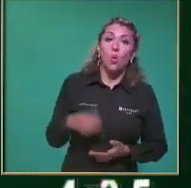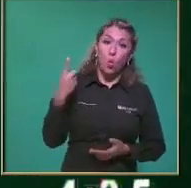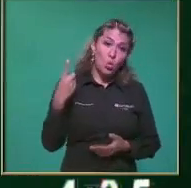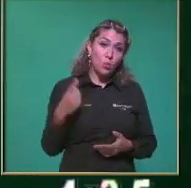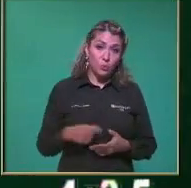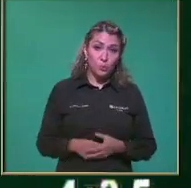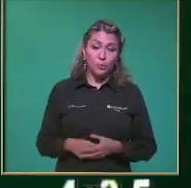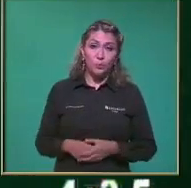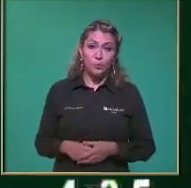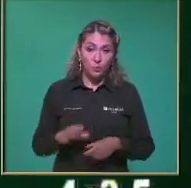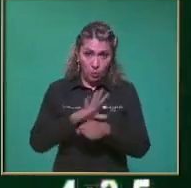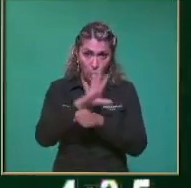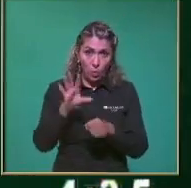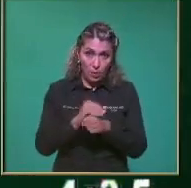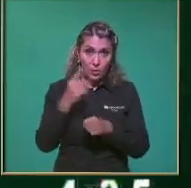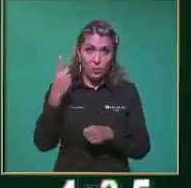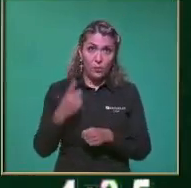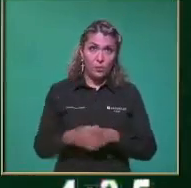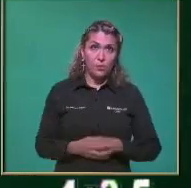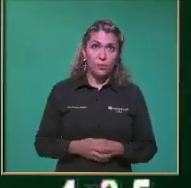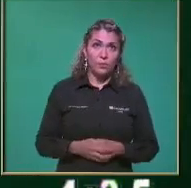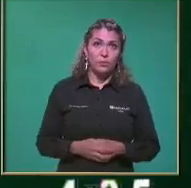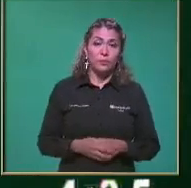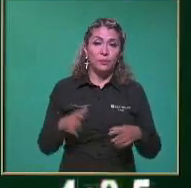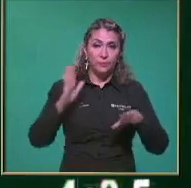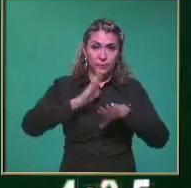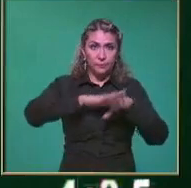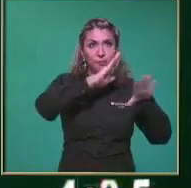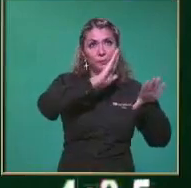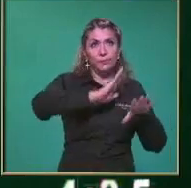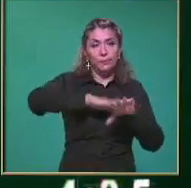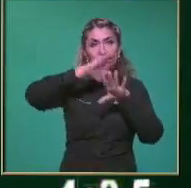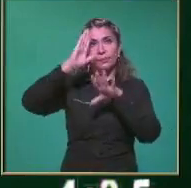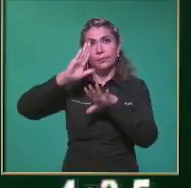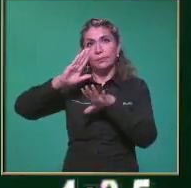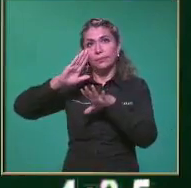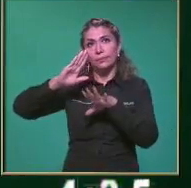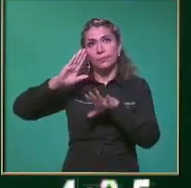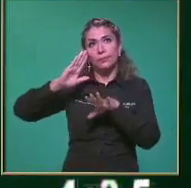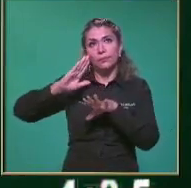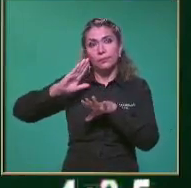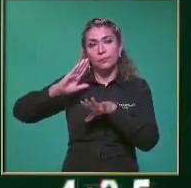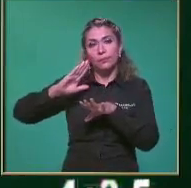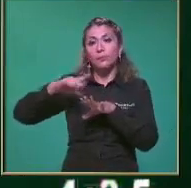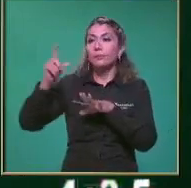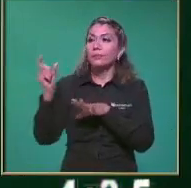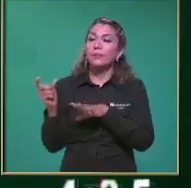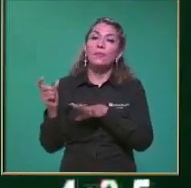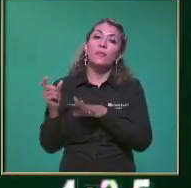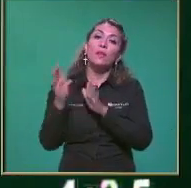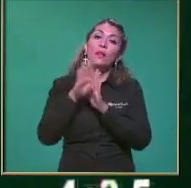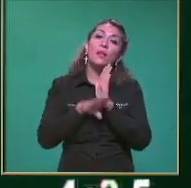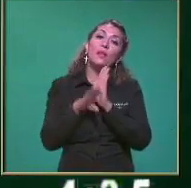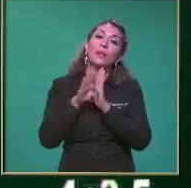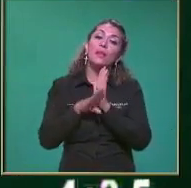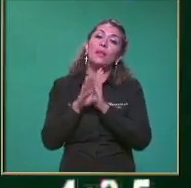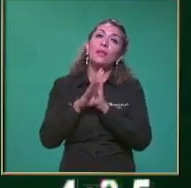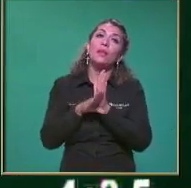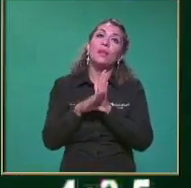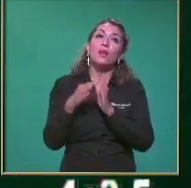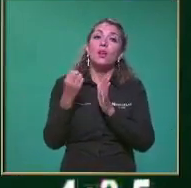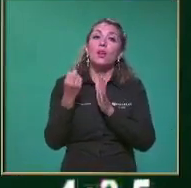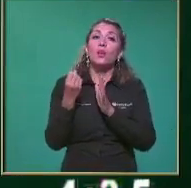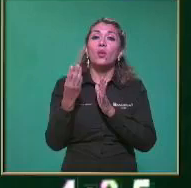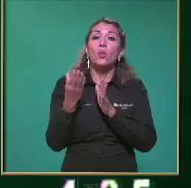sería el entero, ¿verdad? Hay que sumar un quinto más un sexto y luego restárselo al entero para saber